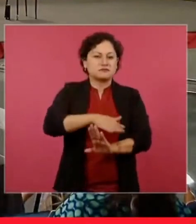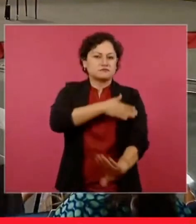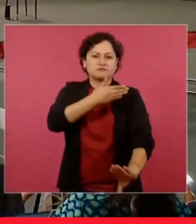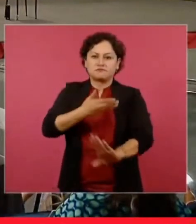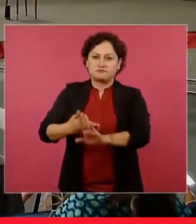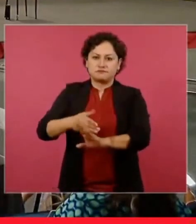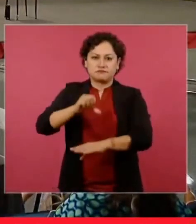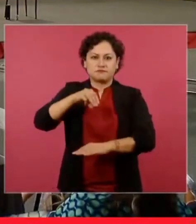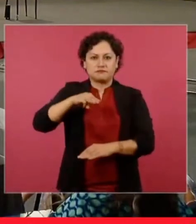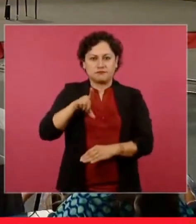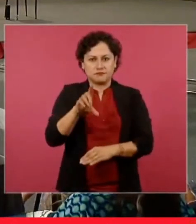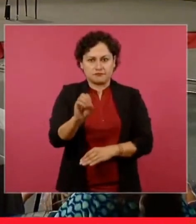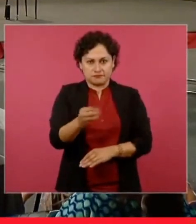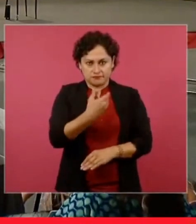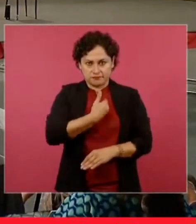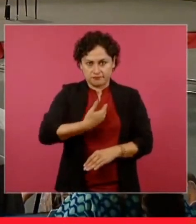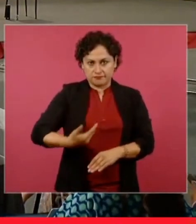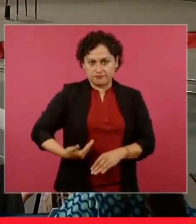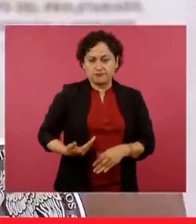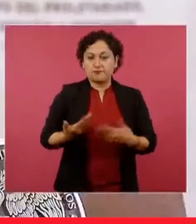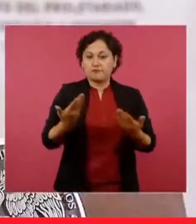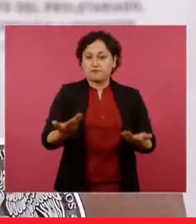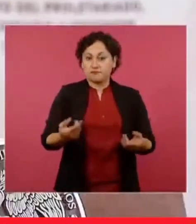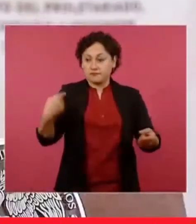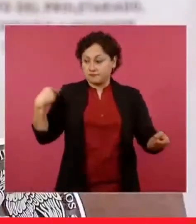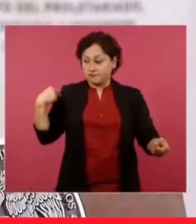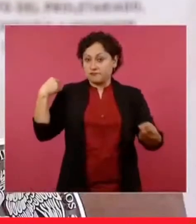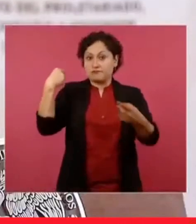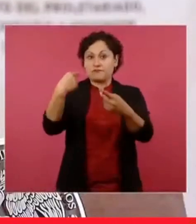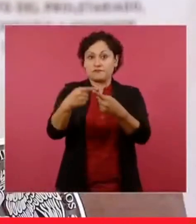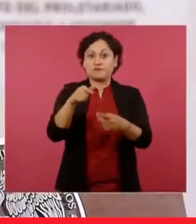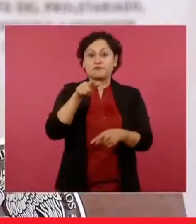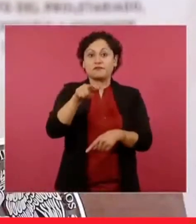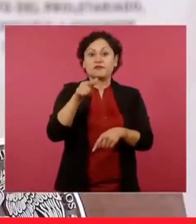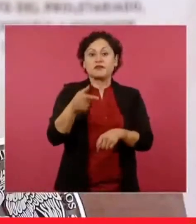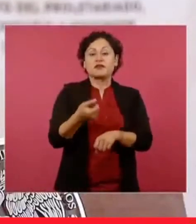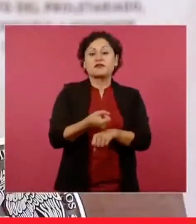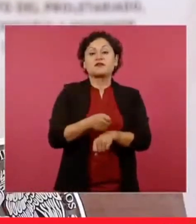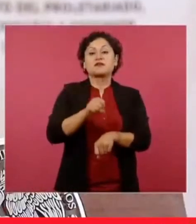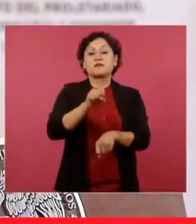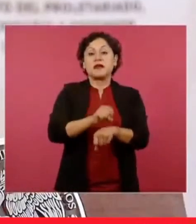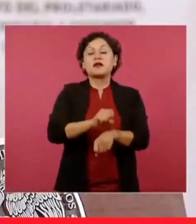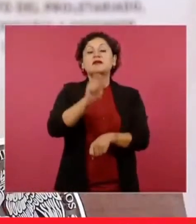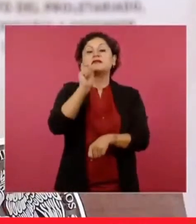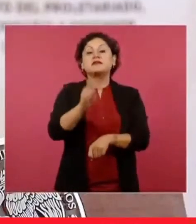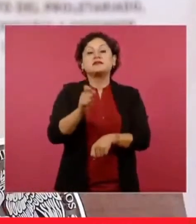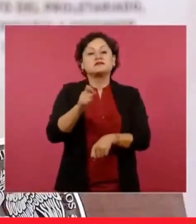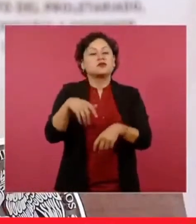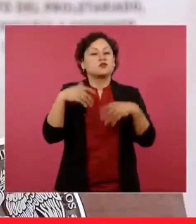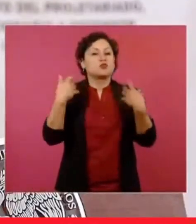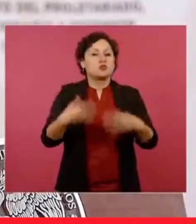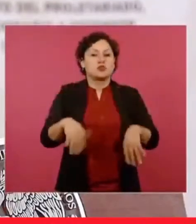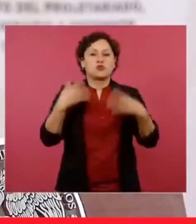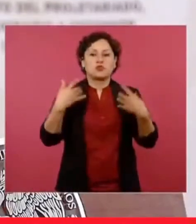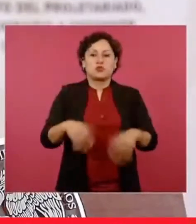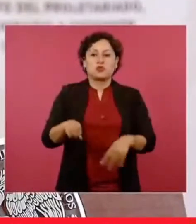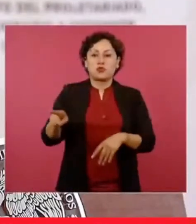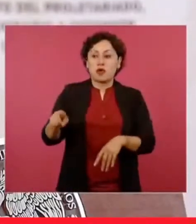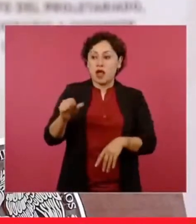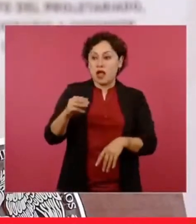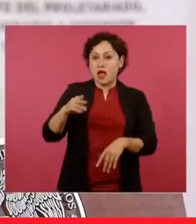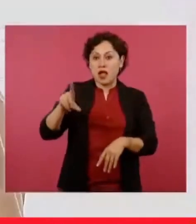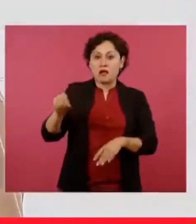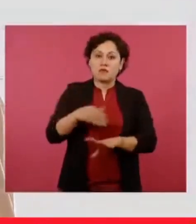presidente Andrés Manuel López Obrador. Durante más de 17 semanas ha durado la campaña atacando al presidente Andrés Manuel López